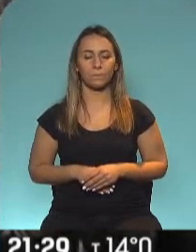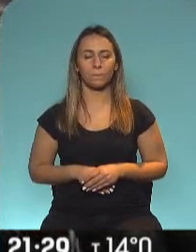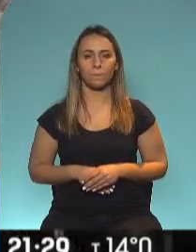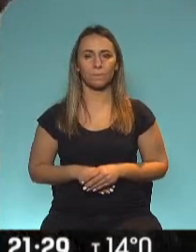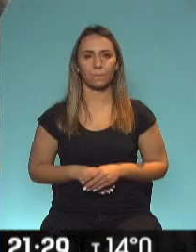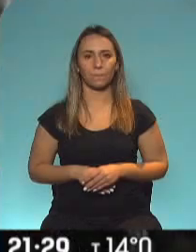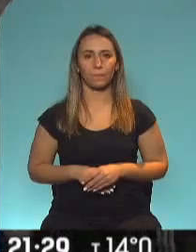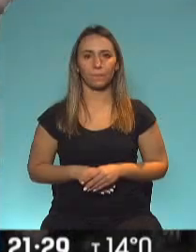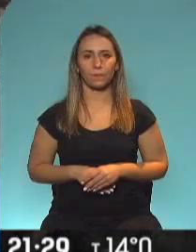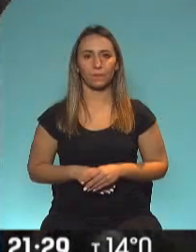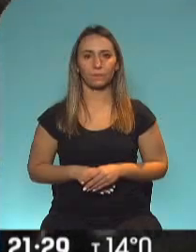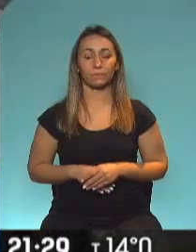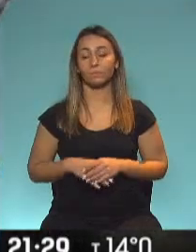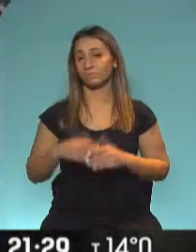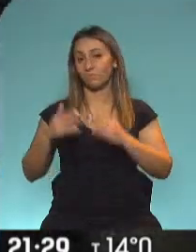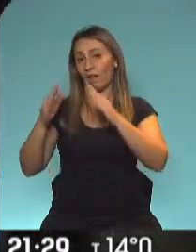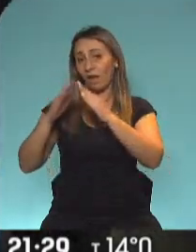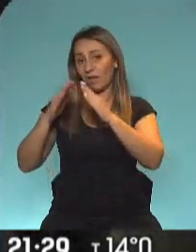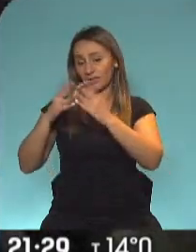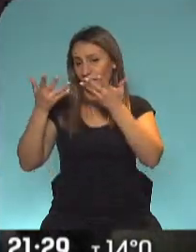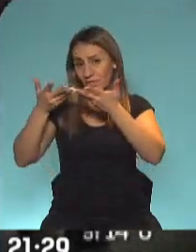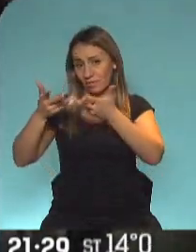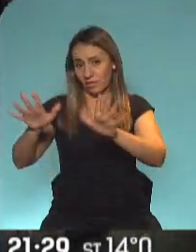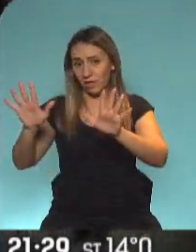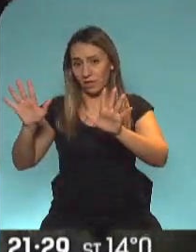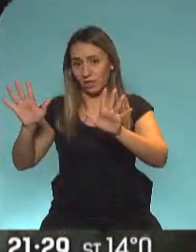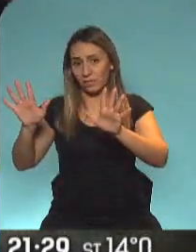Y dejar la casa.